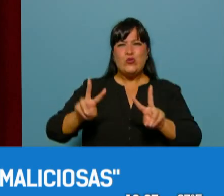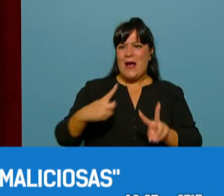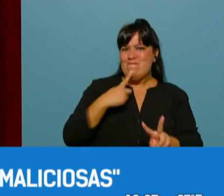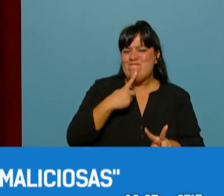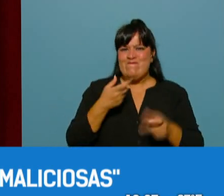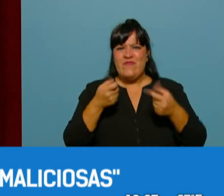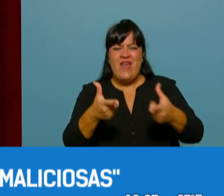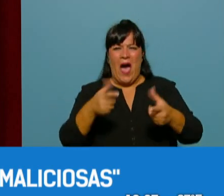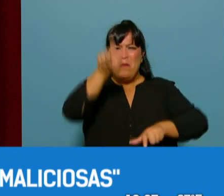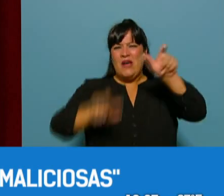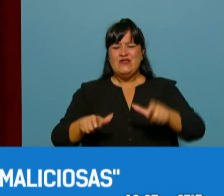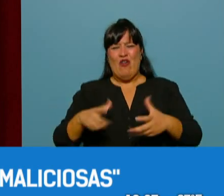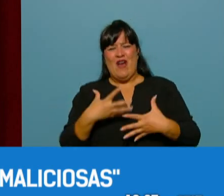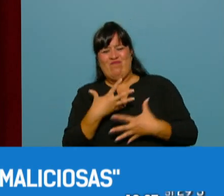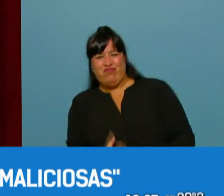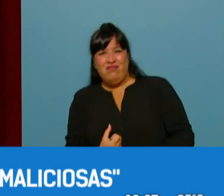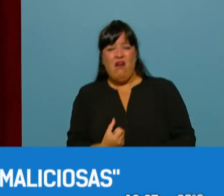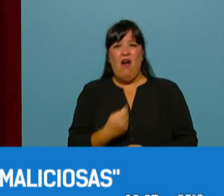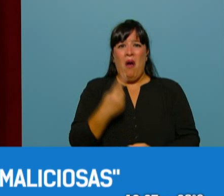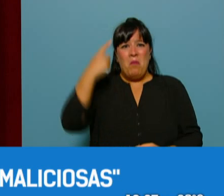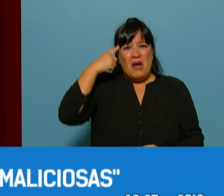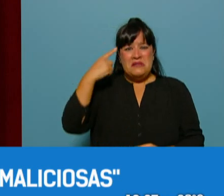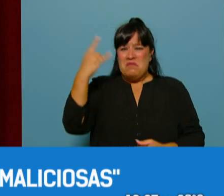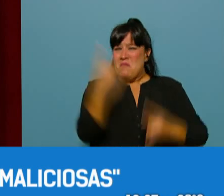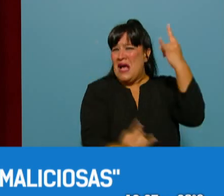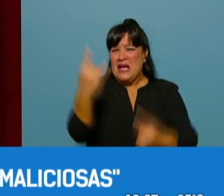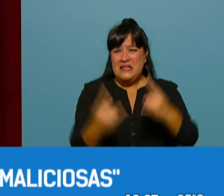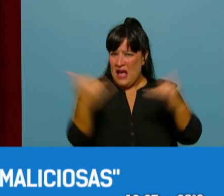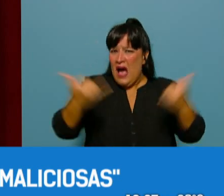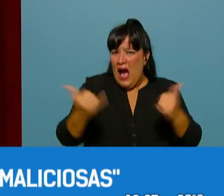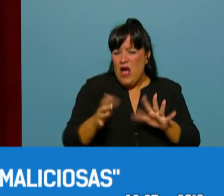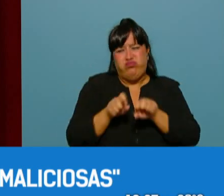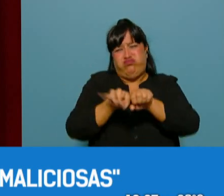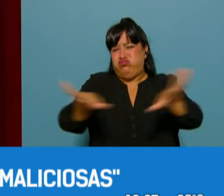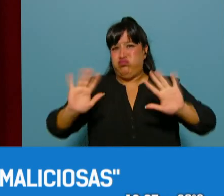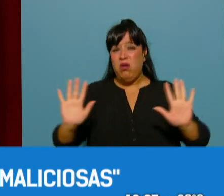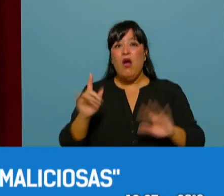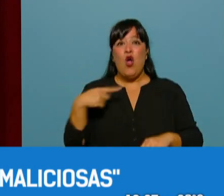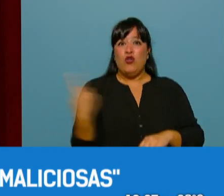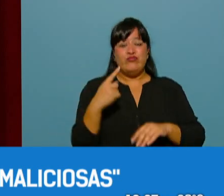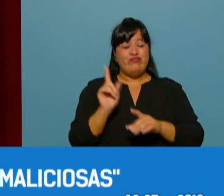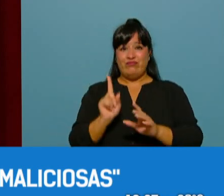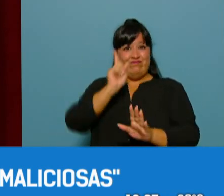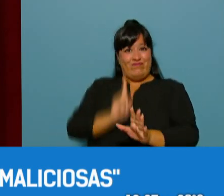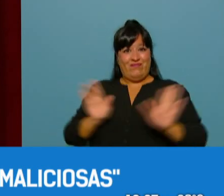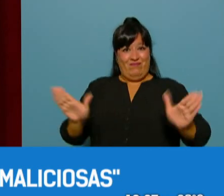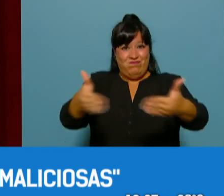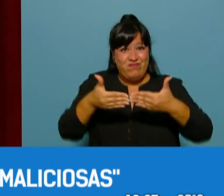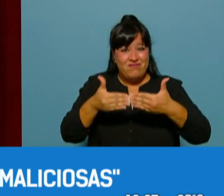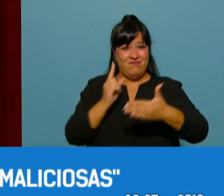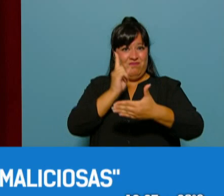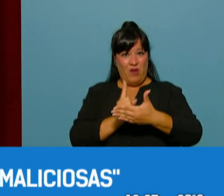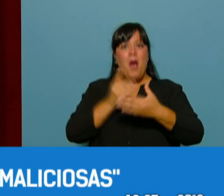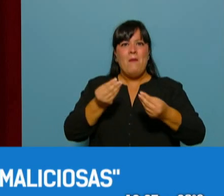incertidumbre y desánimo, lanzando petardos cargados de falacias. Cuando debimos aislarnos en nuestras casas para recuperar